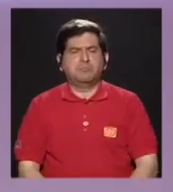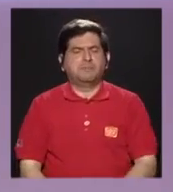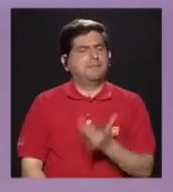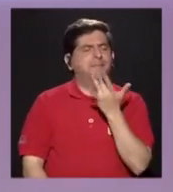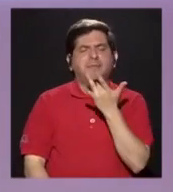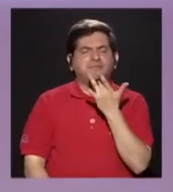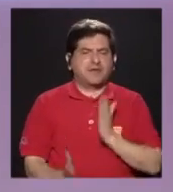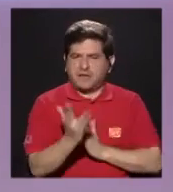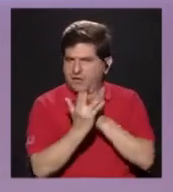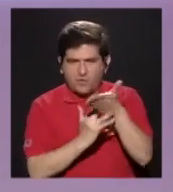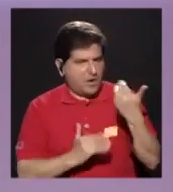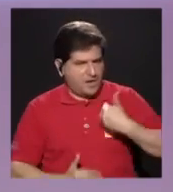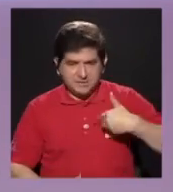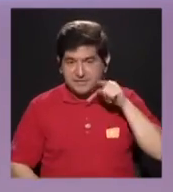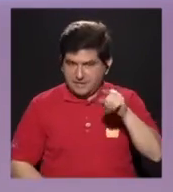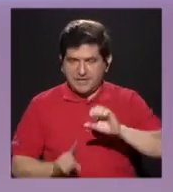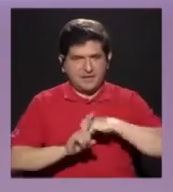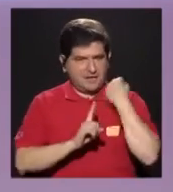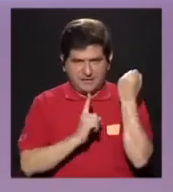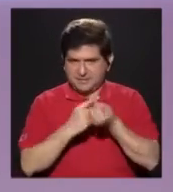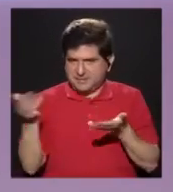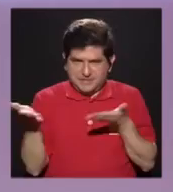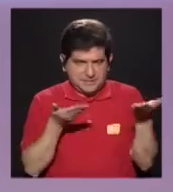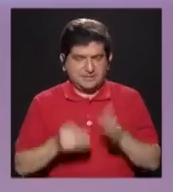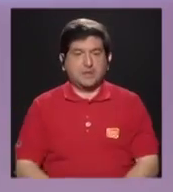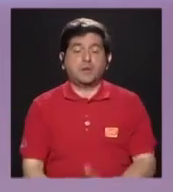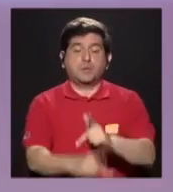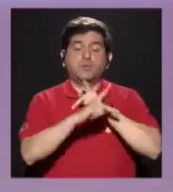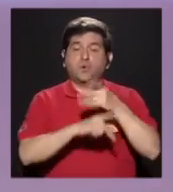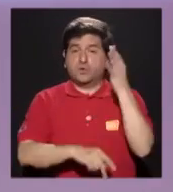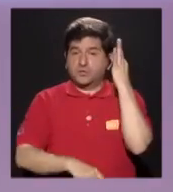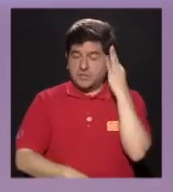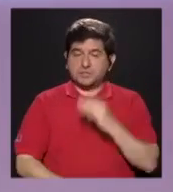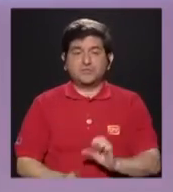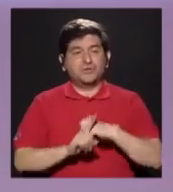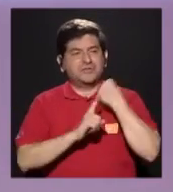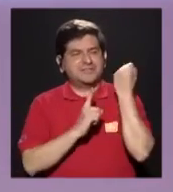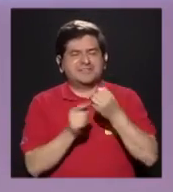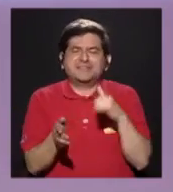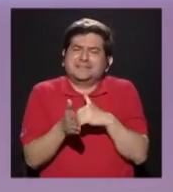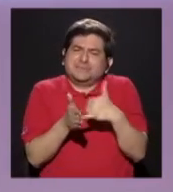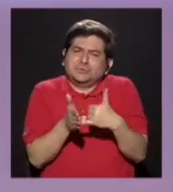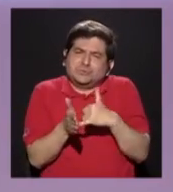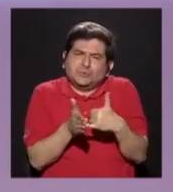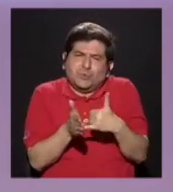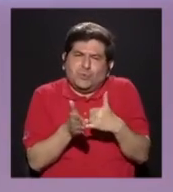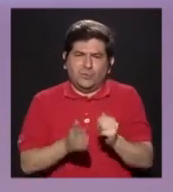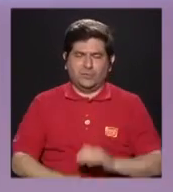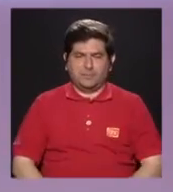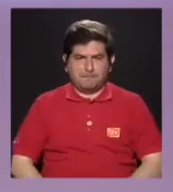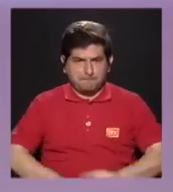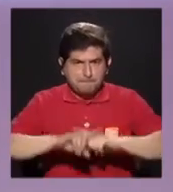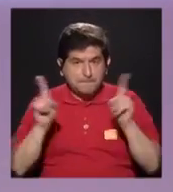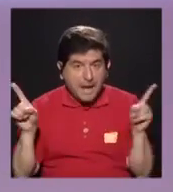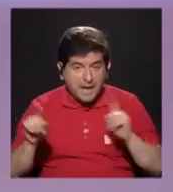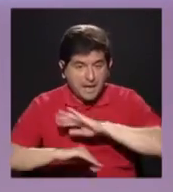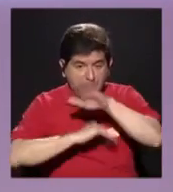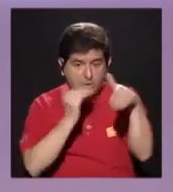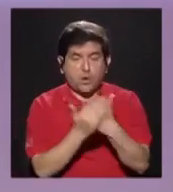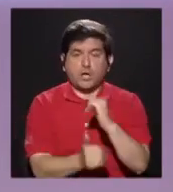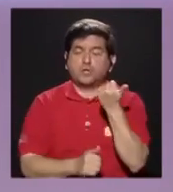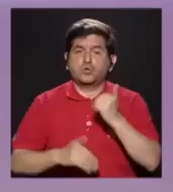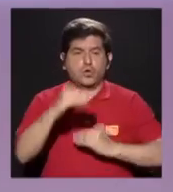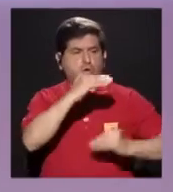no ingresen hombres a esos servicios para proteger a las mujeres que están en una condición de vulnerabilidad pero en todos los demás